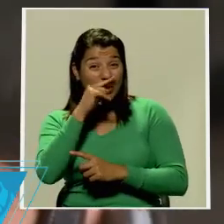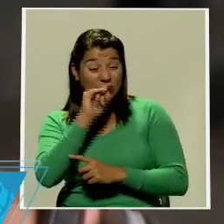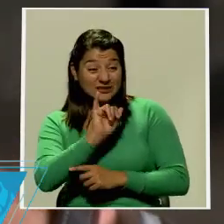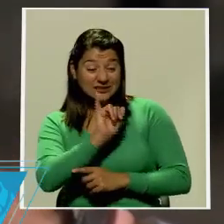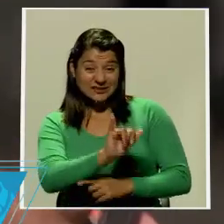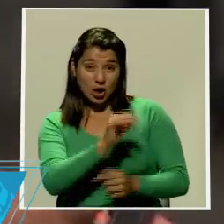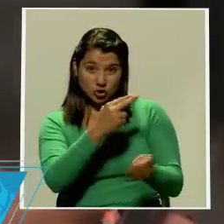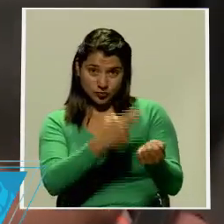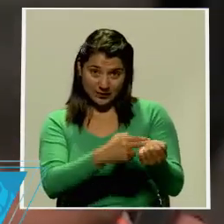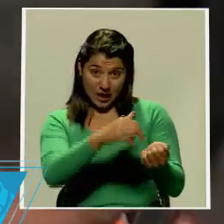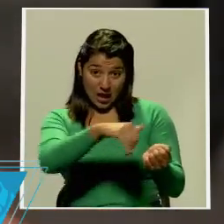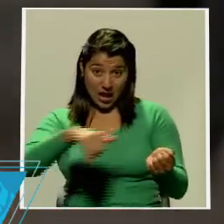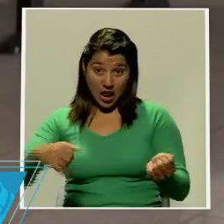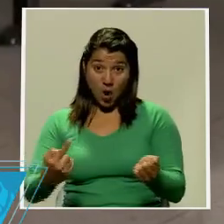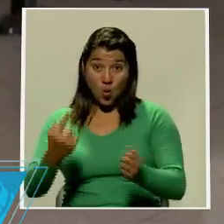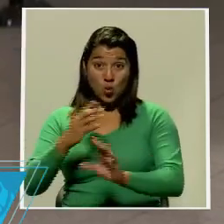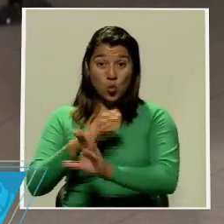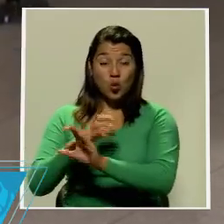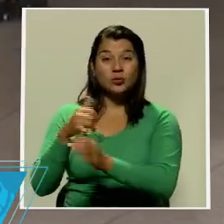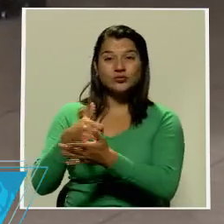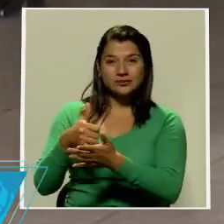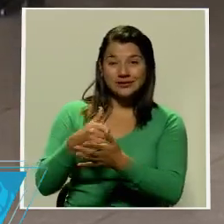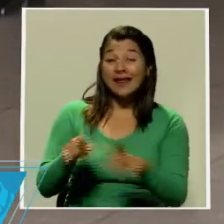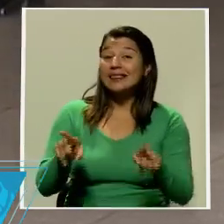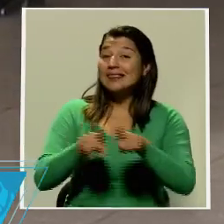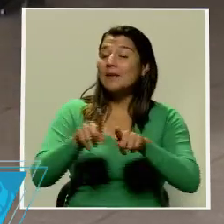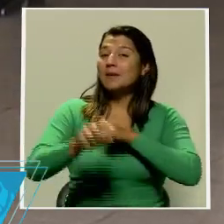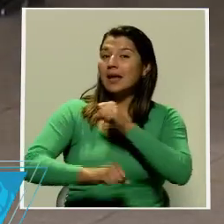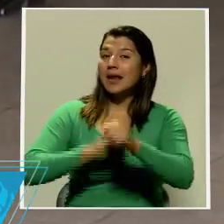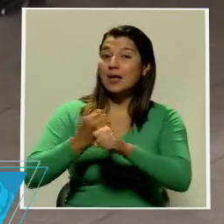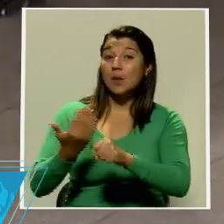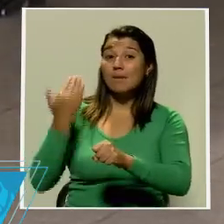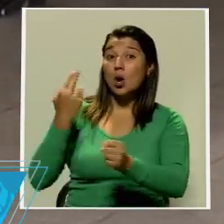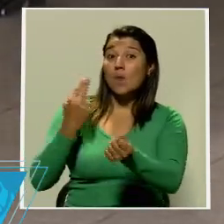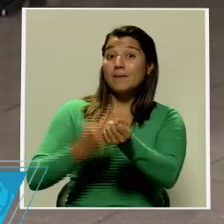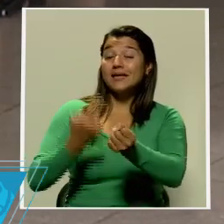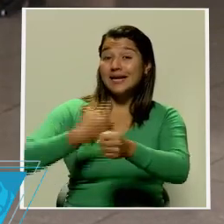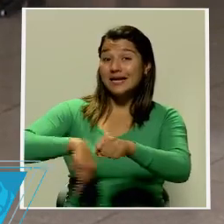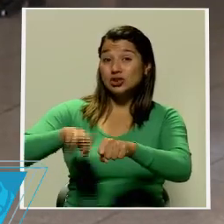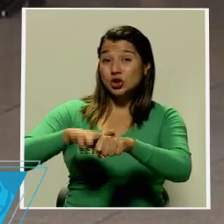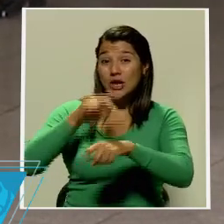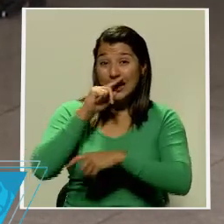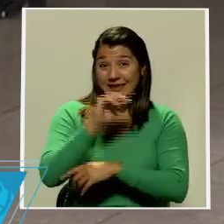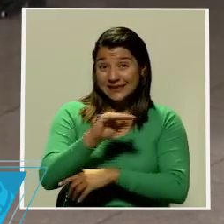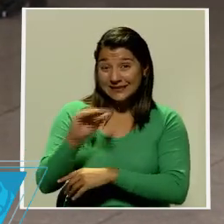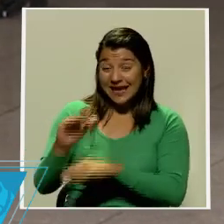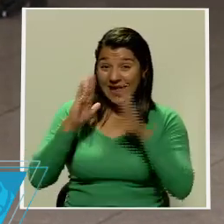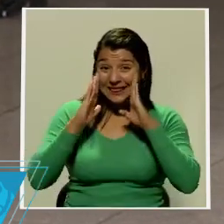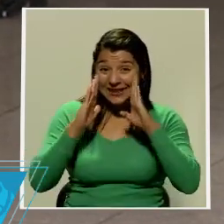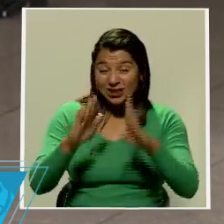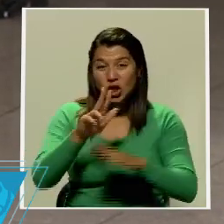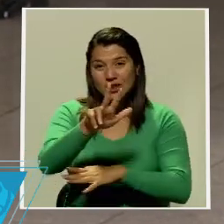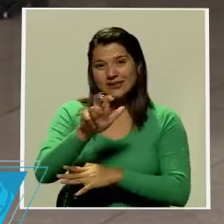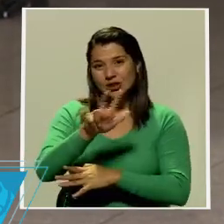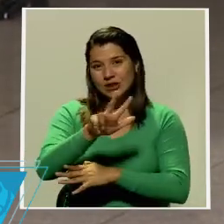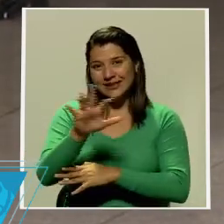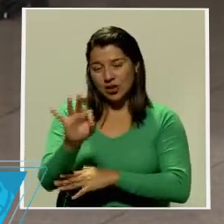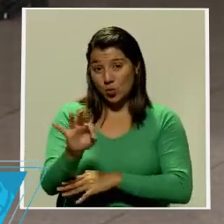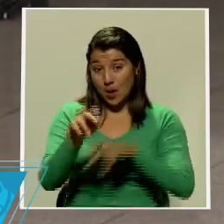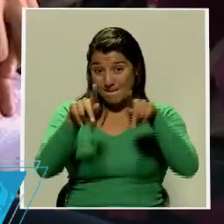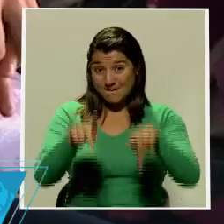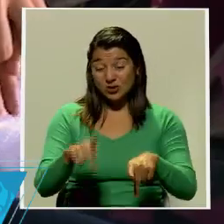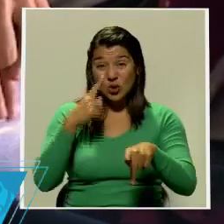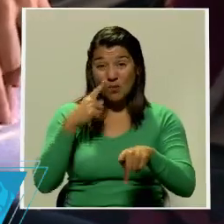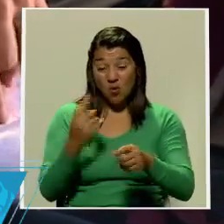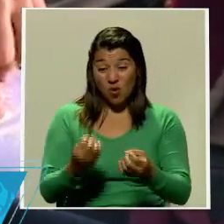ellos en UCI. El año pasado, además, el Hospital Nacional de Niños atendió 339 pacientes por quemaduras, 20 más